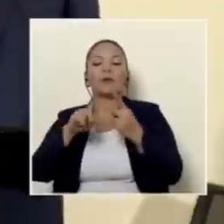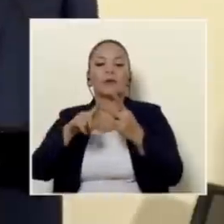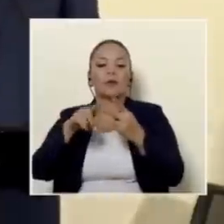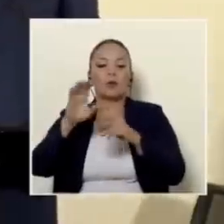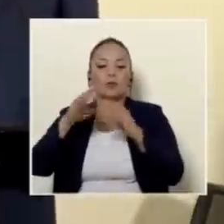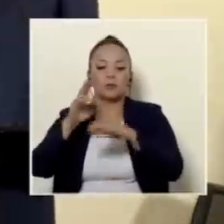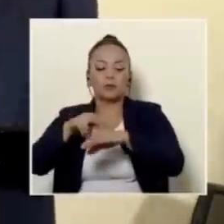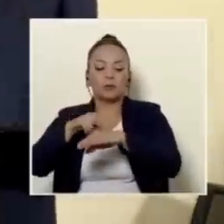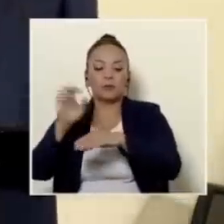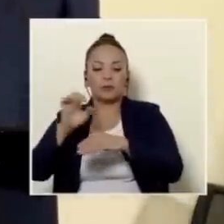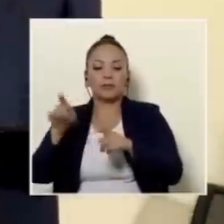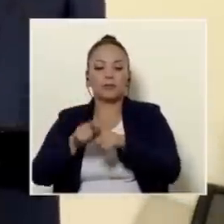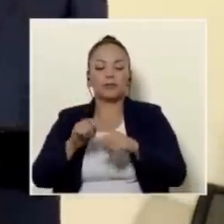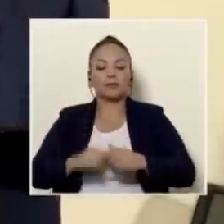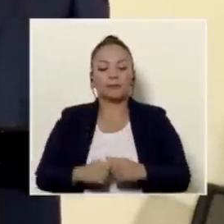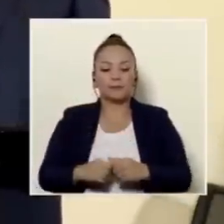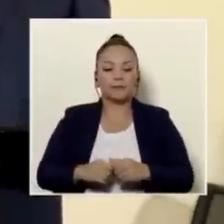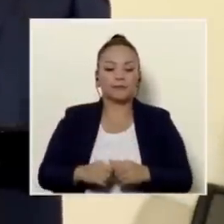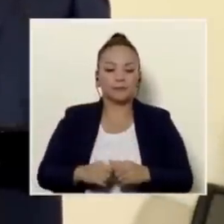alguna pregunta más que otra